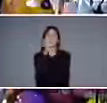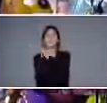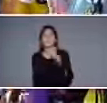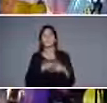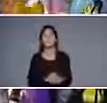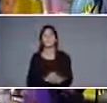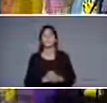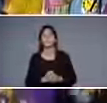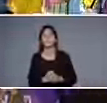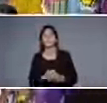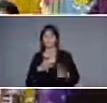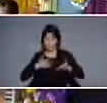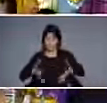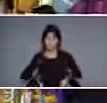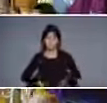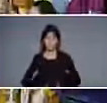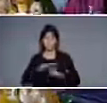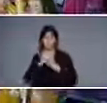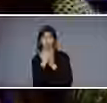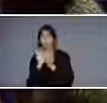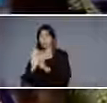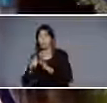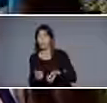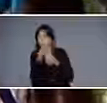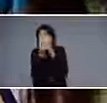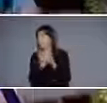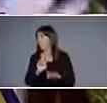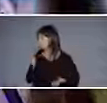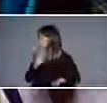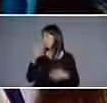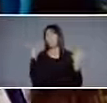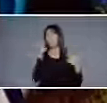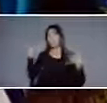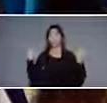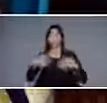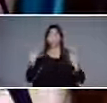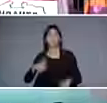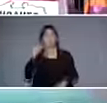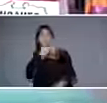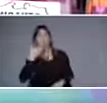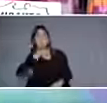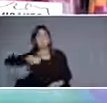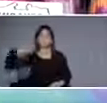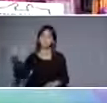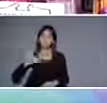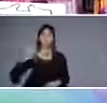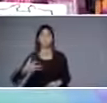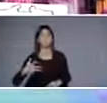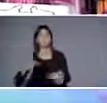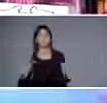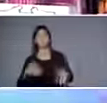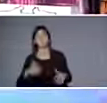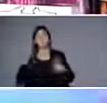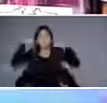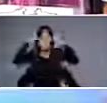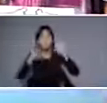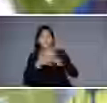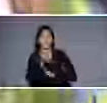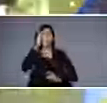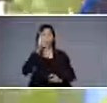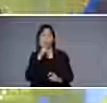De mis hijos ni te cuento lo que me cuesta la soledad. Estudiar es todo un lujo, ya